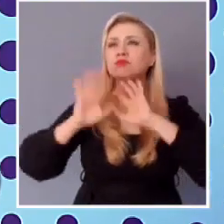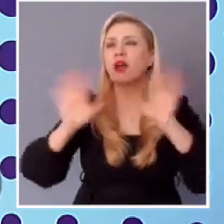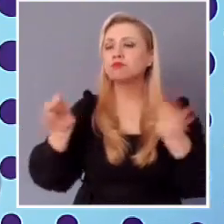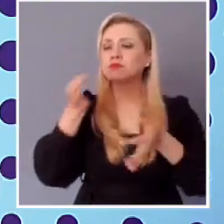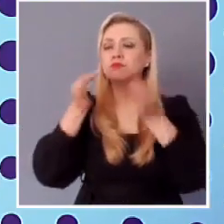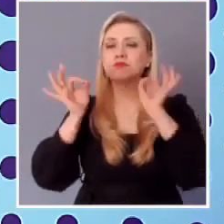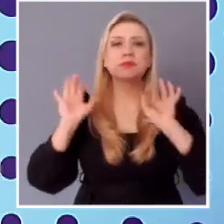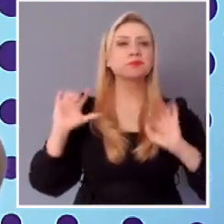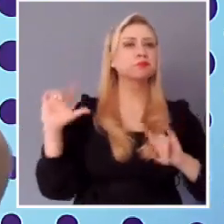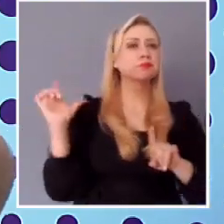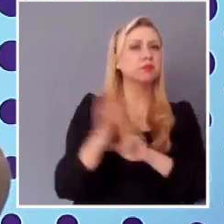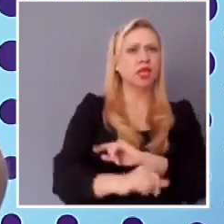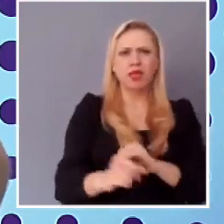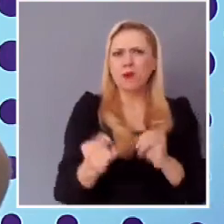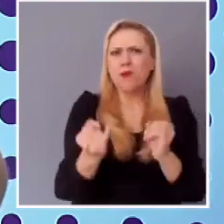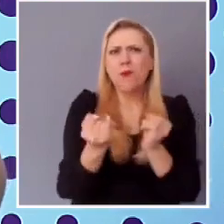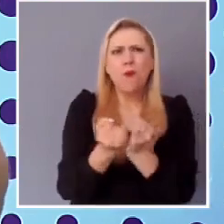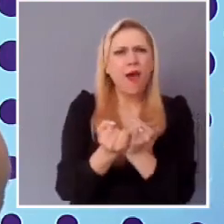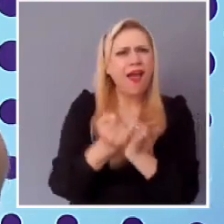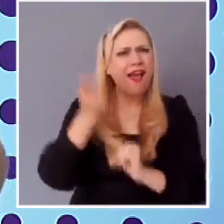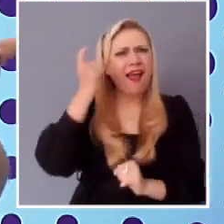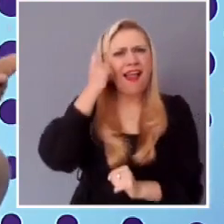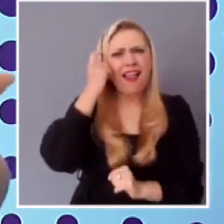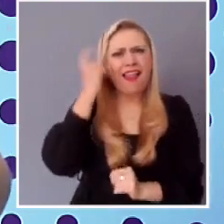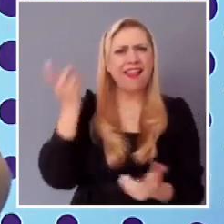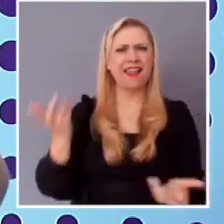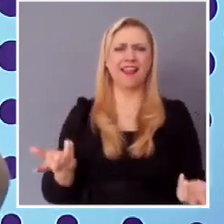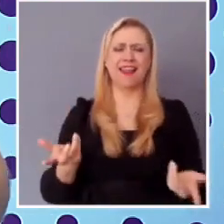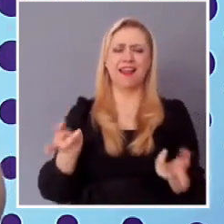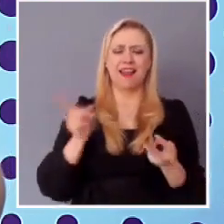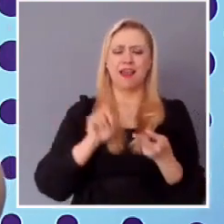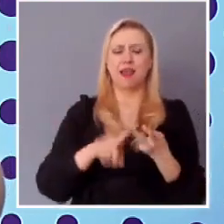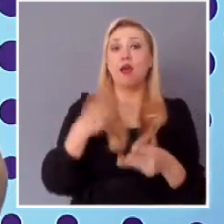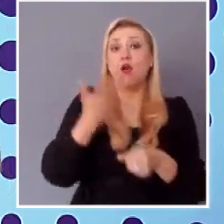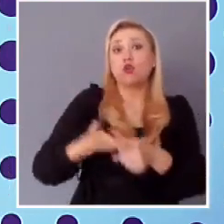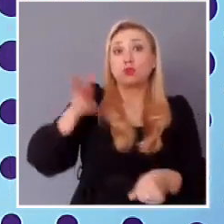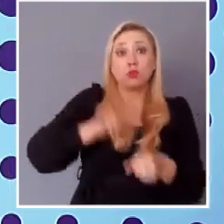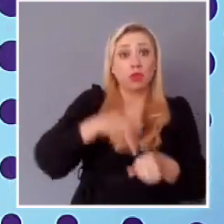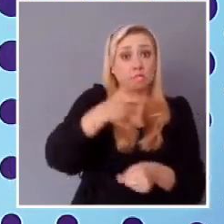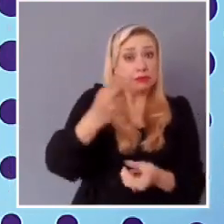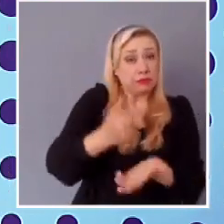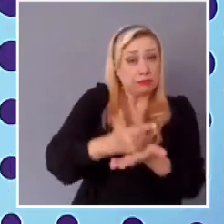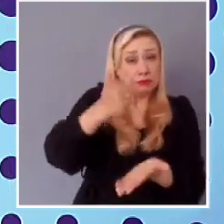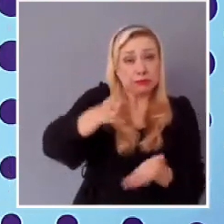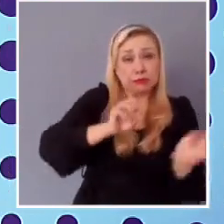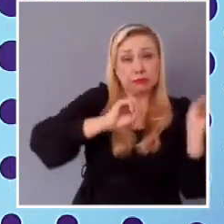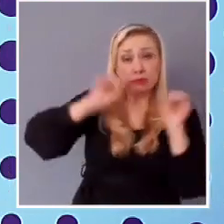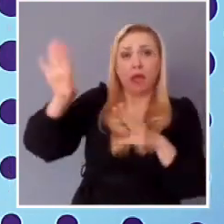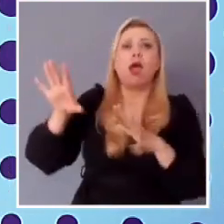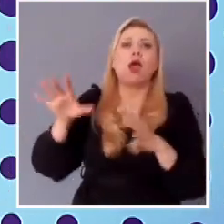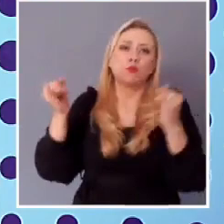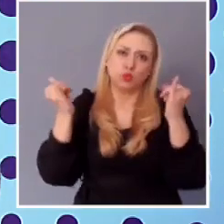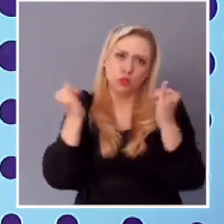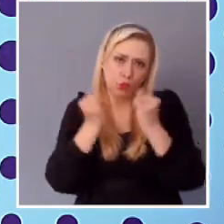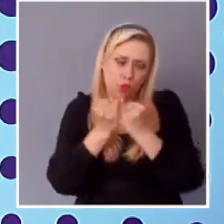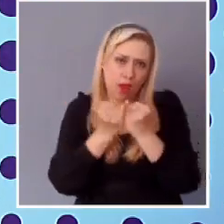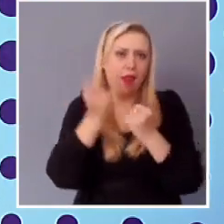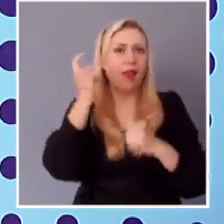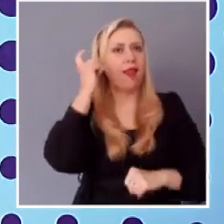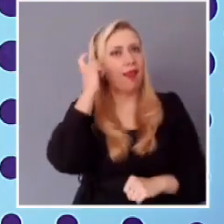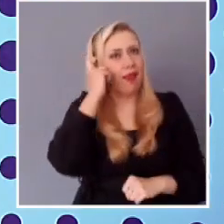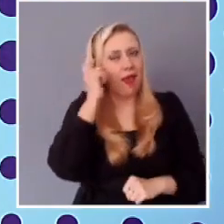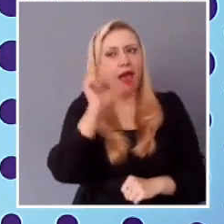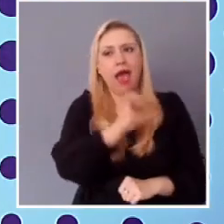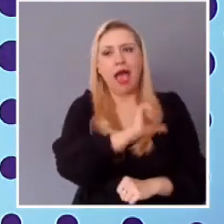muchísimas especialidades en medicina como enfocadas al cuerpo, también lo tengan a la salud mental. O sea, que la salud